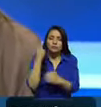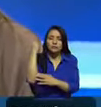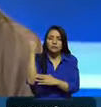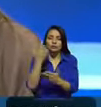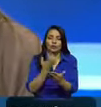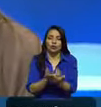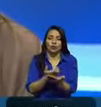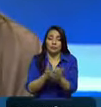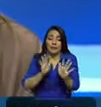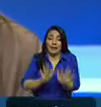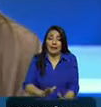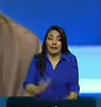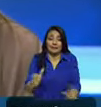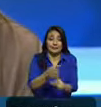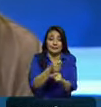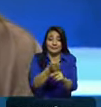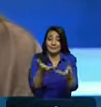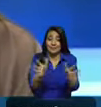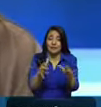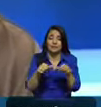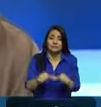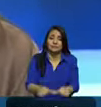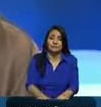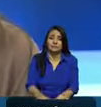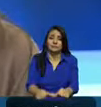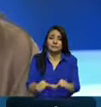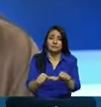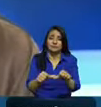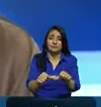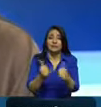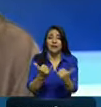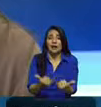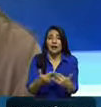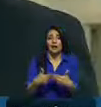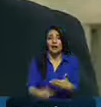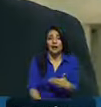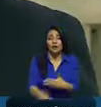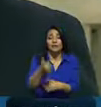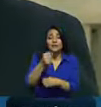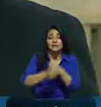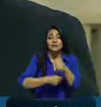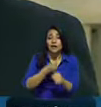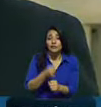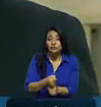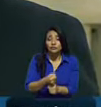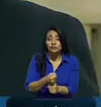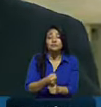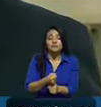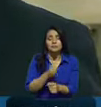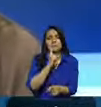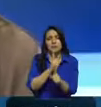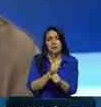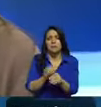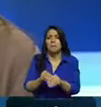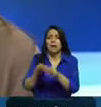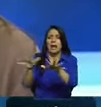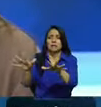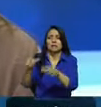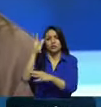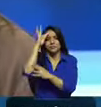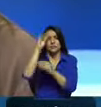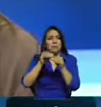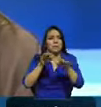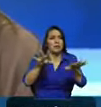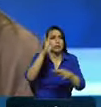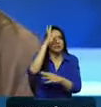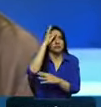logramos conseguir eso, vamos a seguir en un modelo como el que se ha sostenido en estos 10 años, que si bien incrementa la cobertura, ha servido para